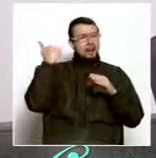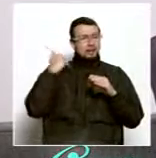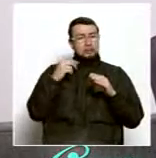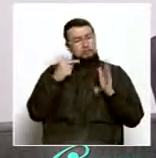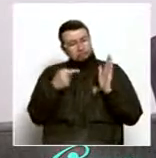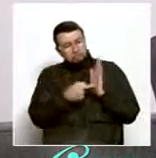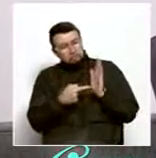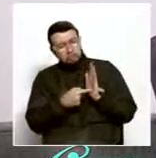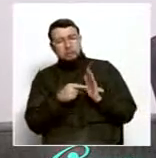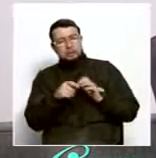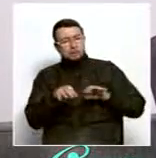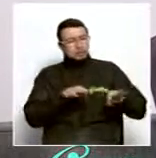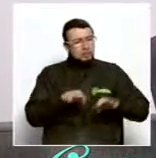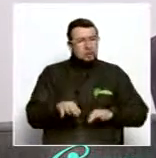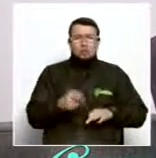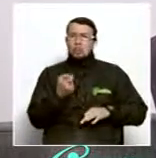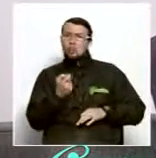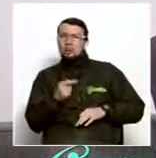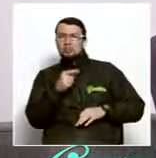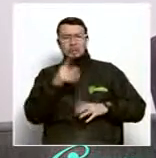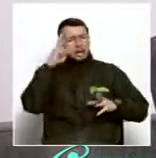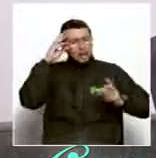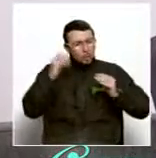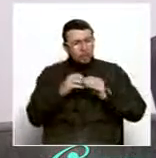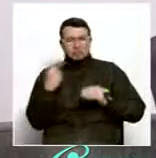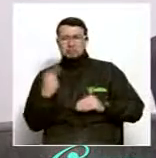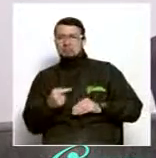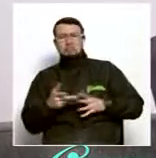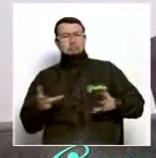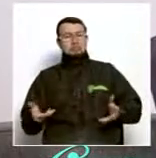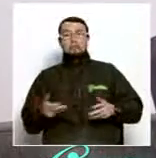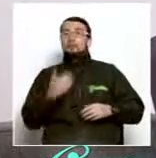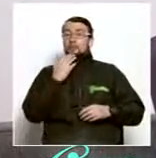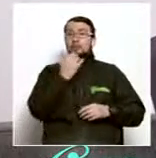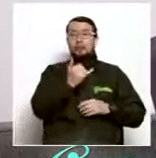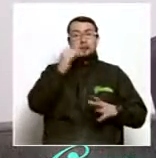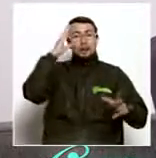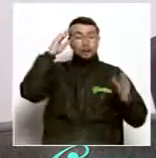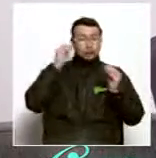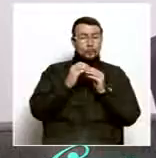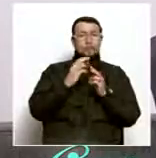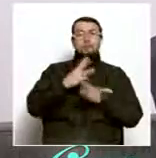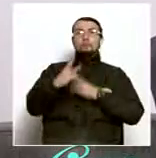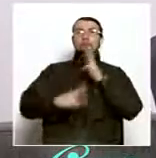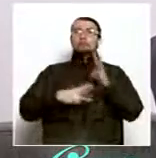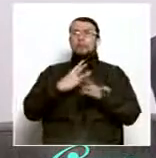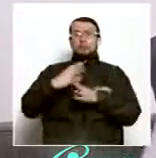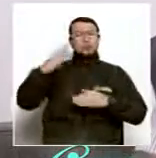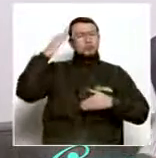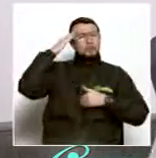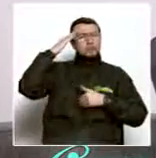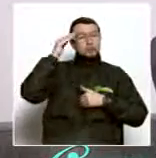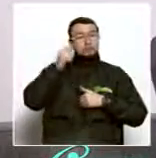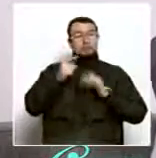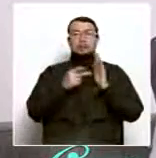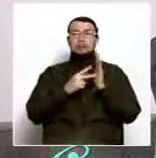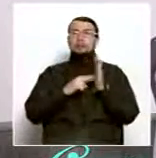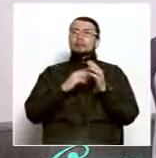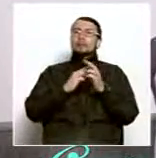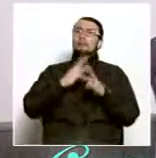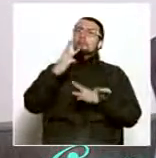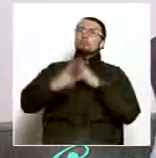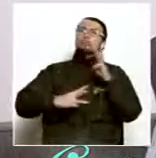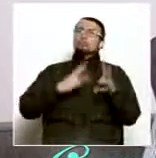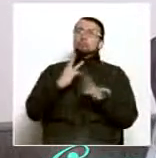hablaban un poco acerca de lo que es el pacto. Básicamente el Pacto Mundial Consciente es una red que trabaja a nivel mundial,